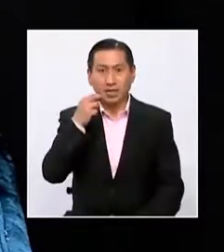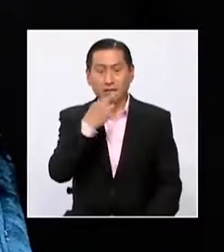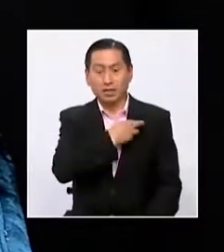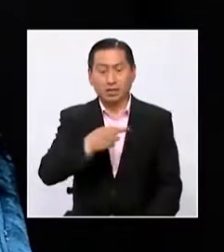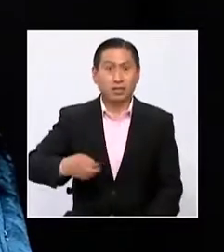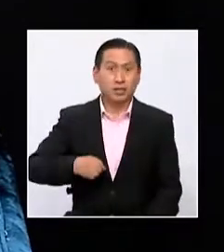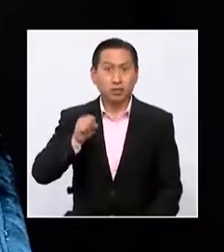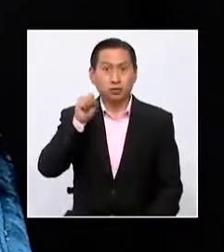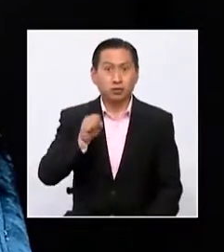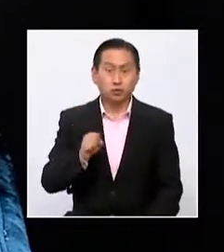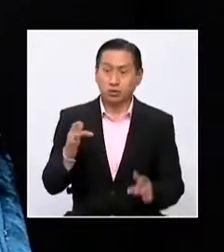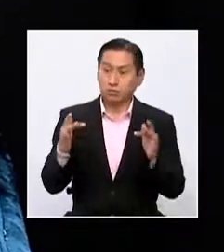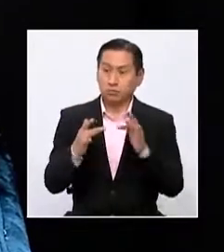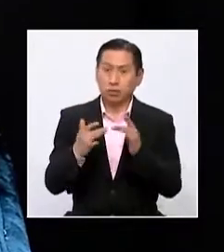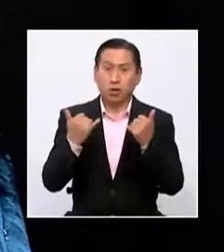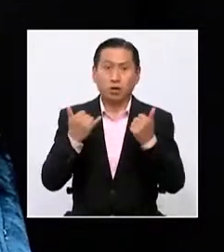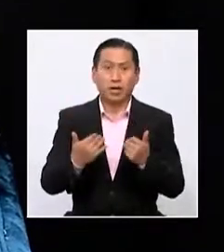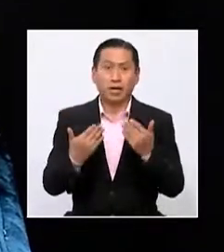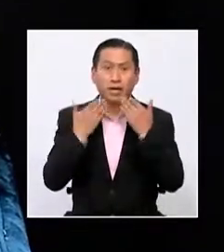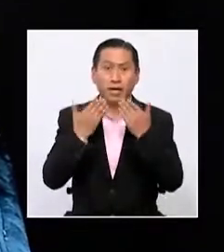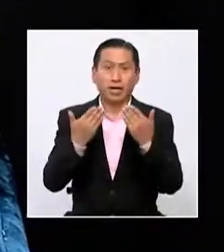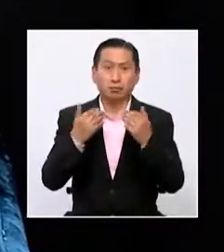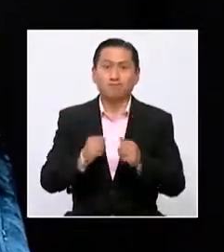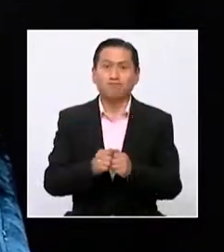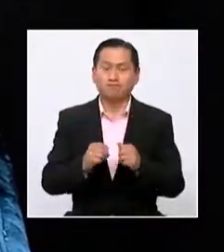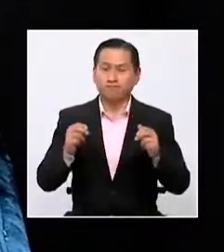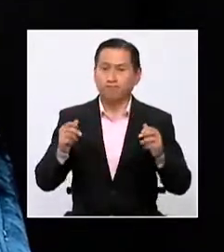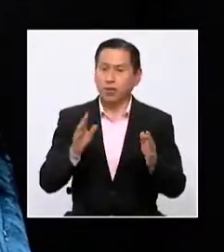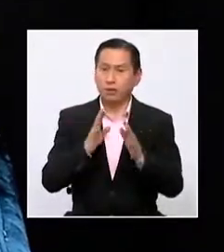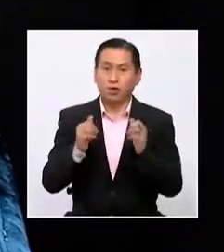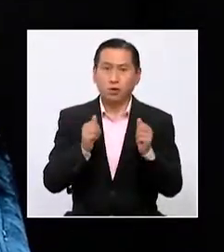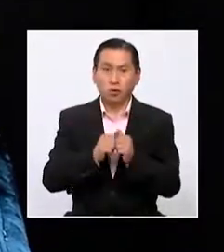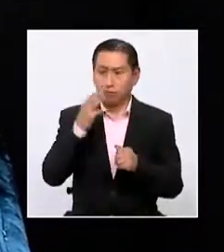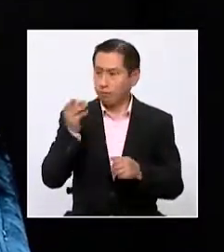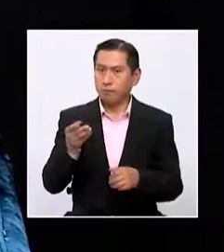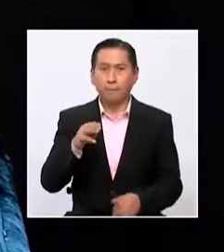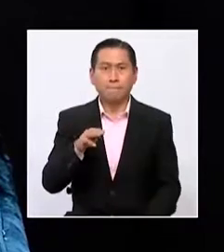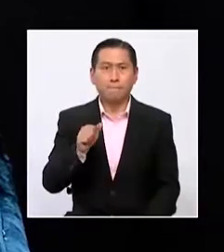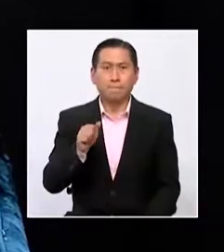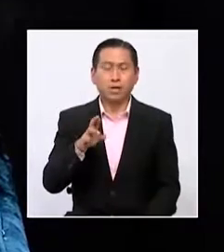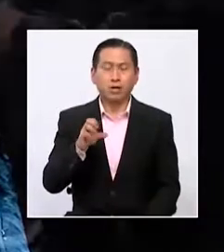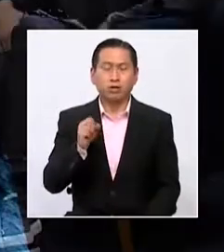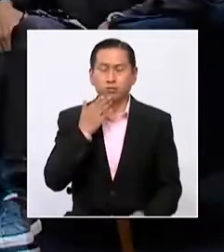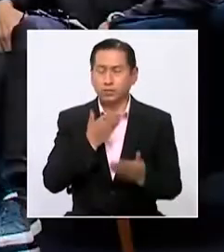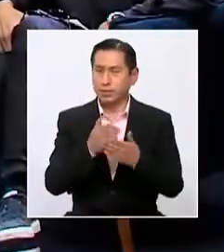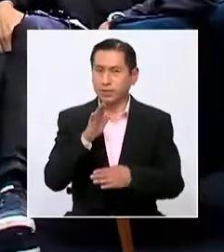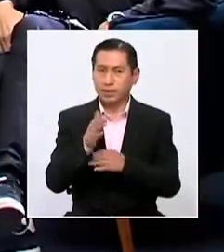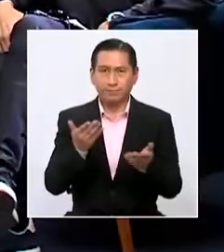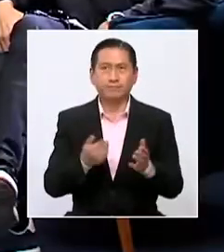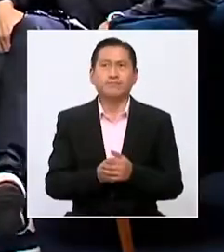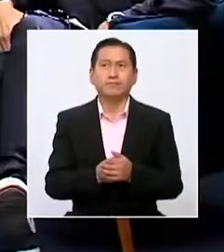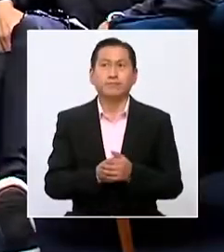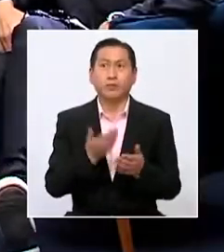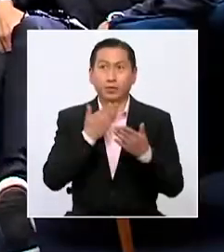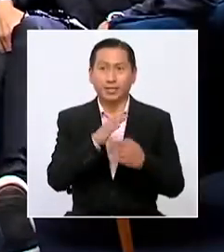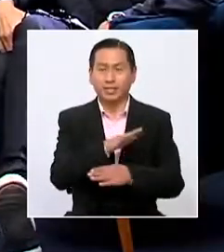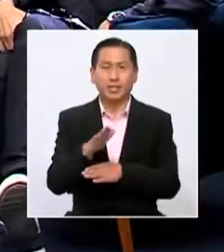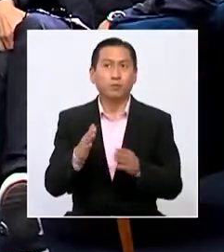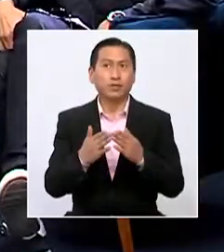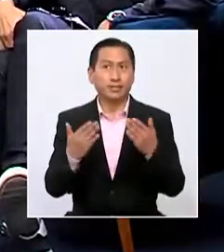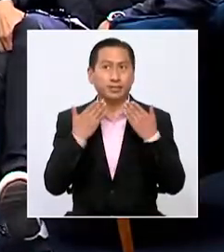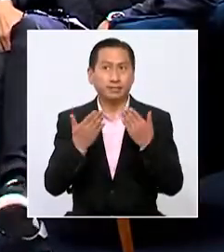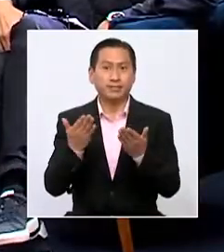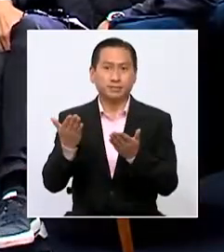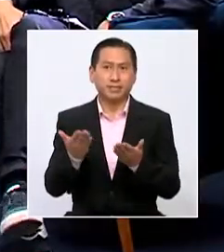hecho posible que podamos estar conversando durante los próximos minutos con Marcos Santana. Bienvenido, Marcos, buenas tardes. Buenas tardes, Saraí, muchísimas gracias